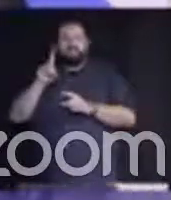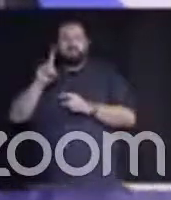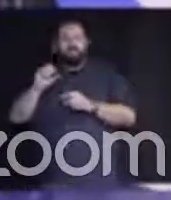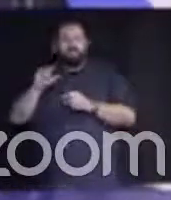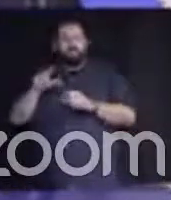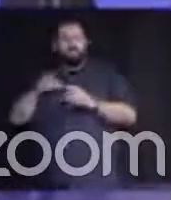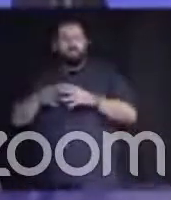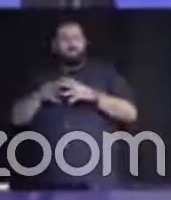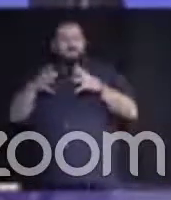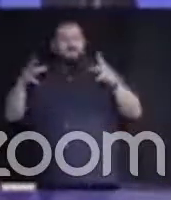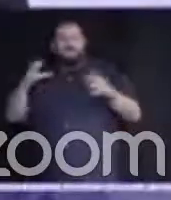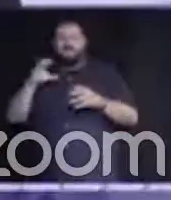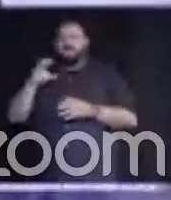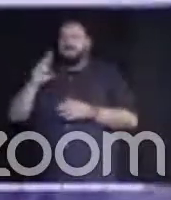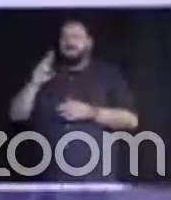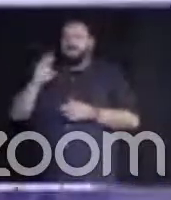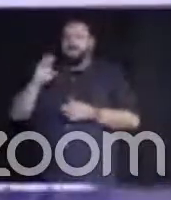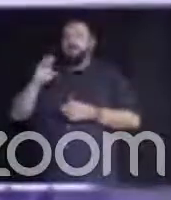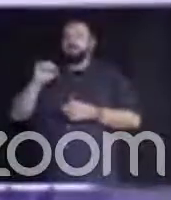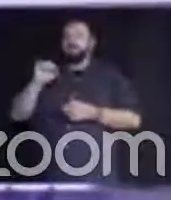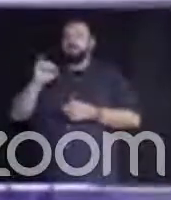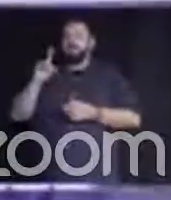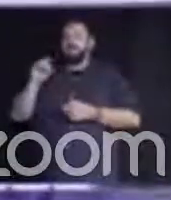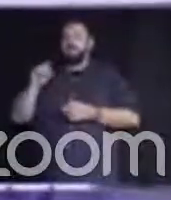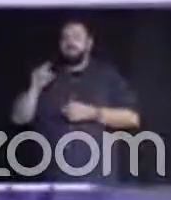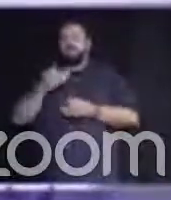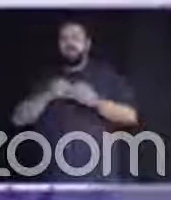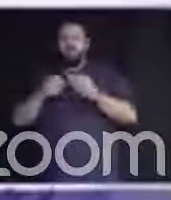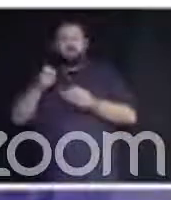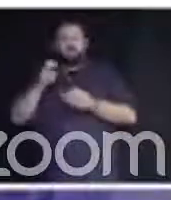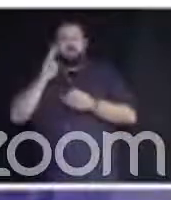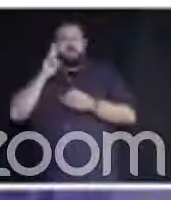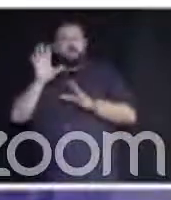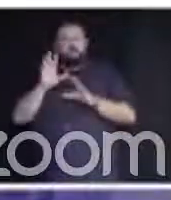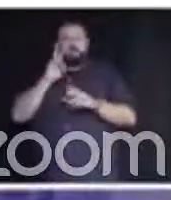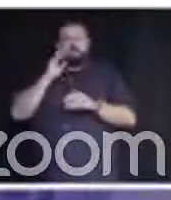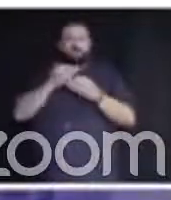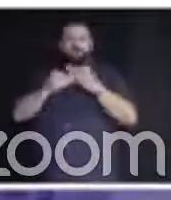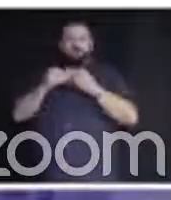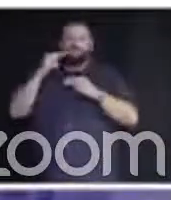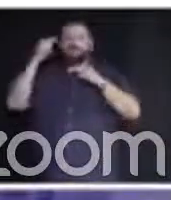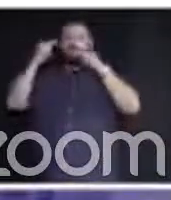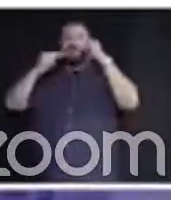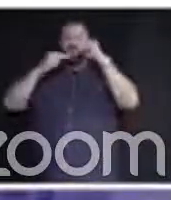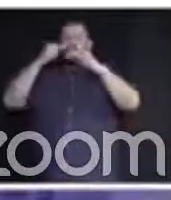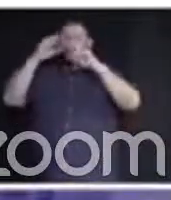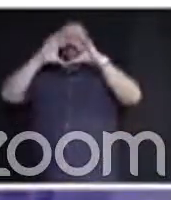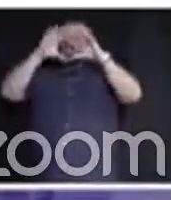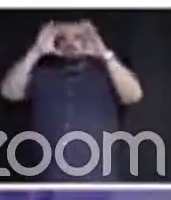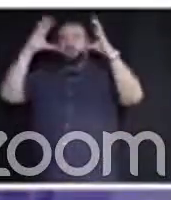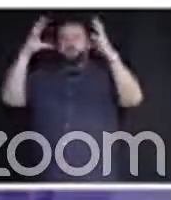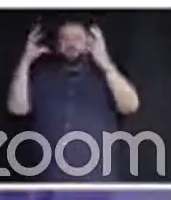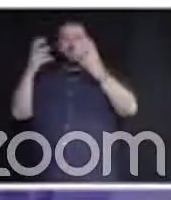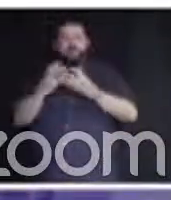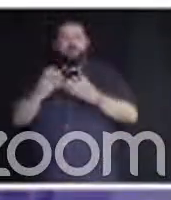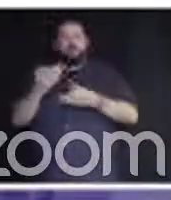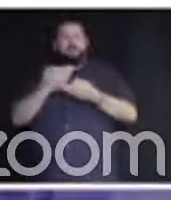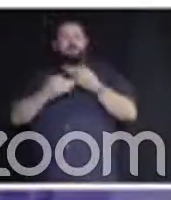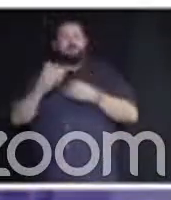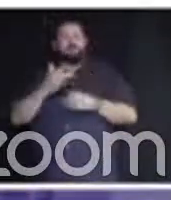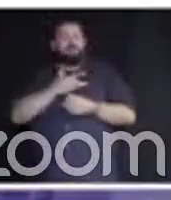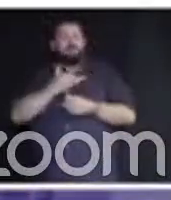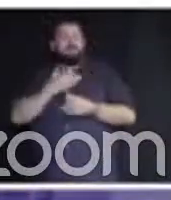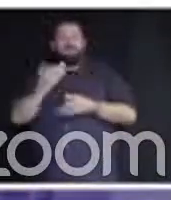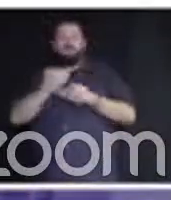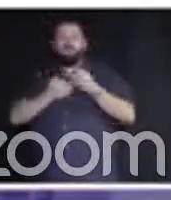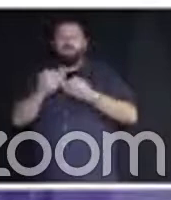pero tenemos, no sé si han visto algo que se llama la nube de sentimiento, que son estas nubes que recolectan